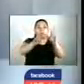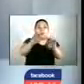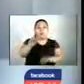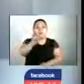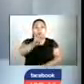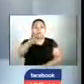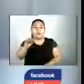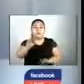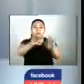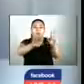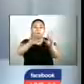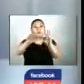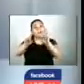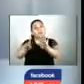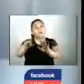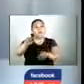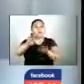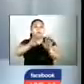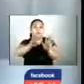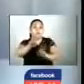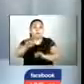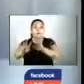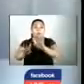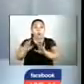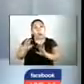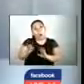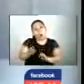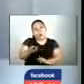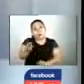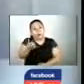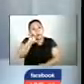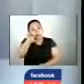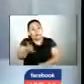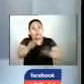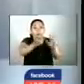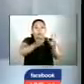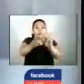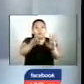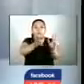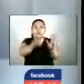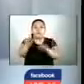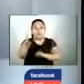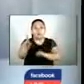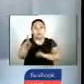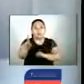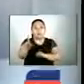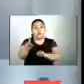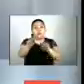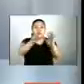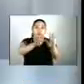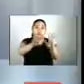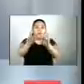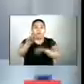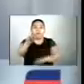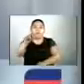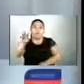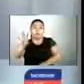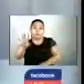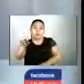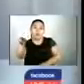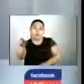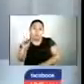40 86 19, o también comunicarse a este otro número, 78 61 77 14.